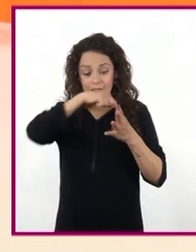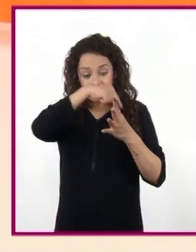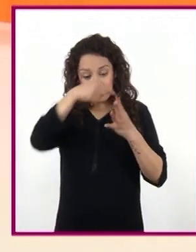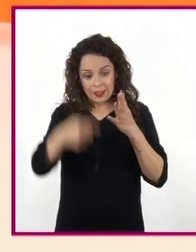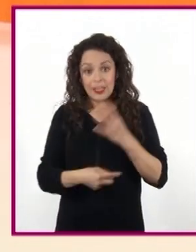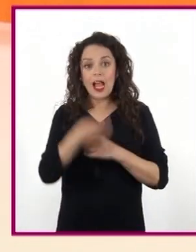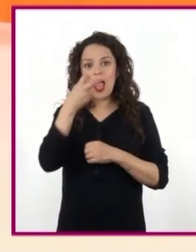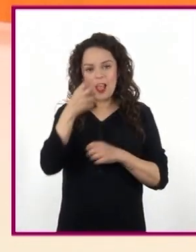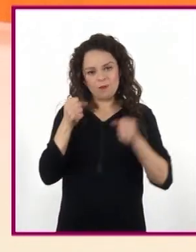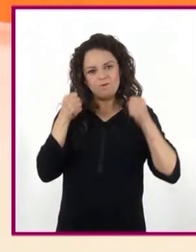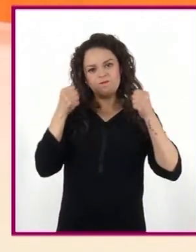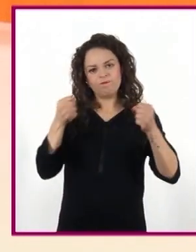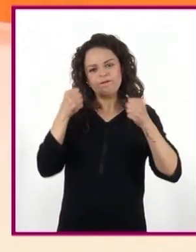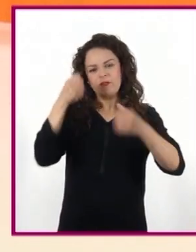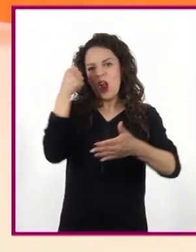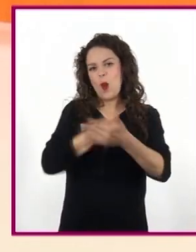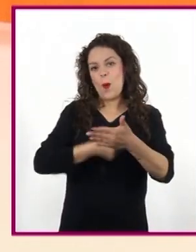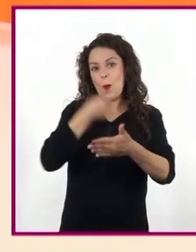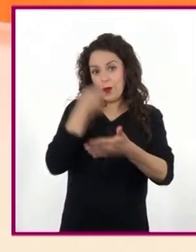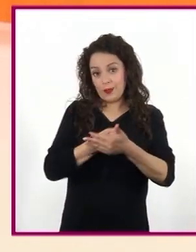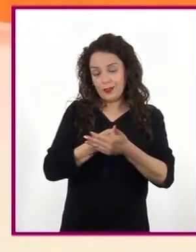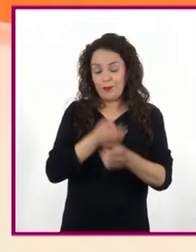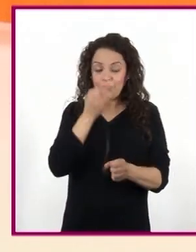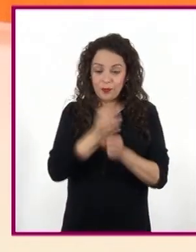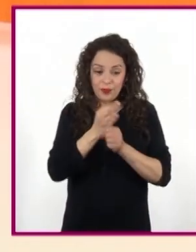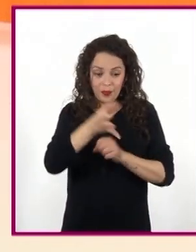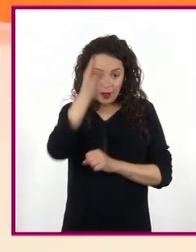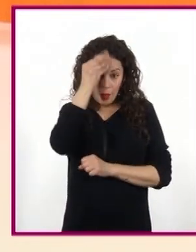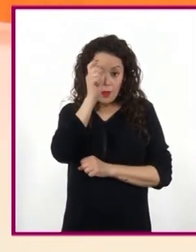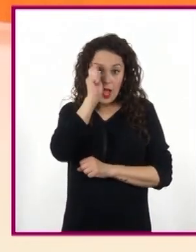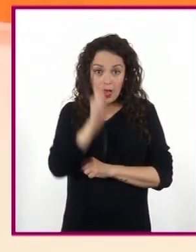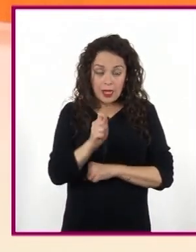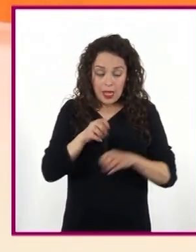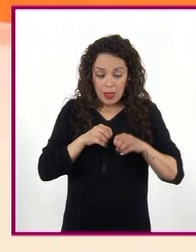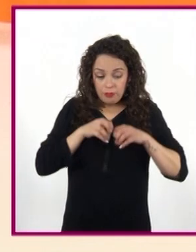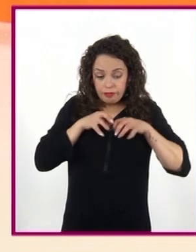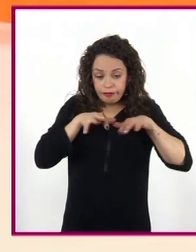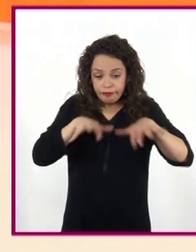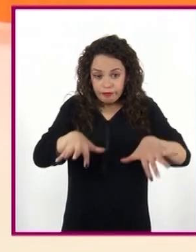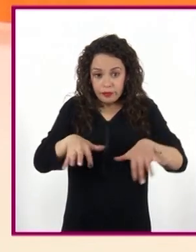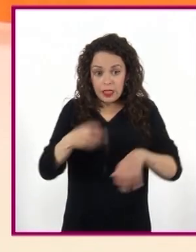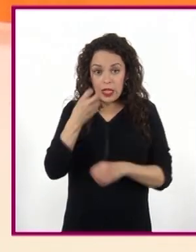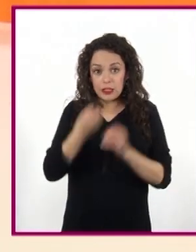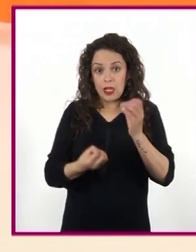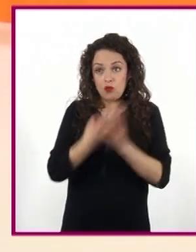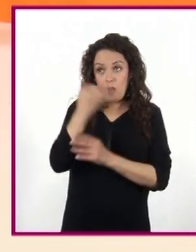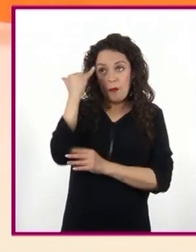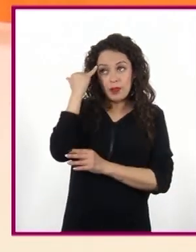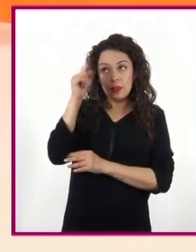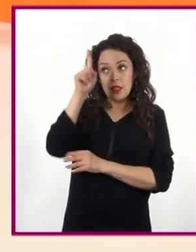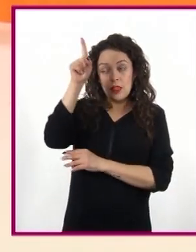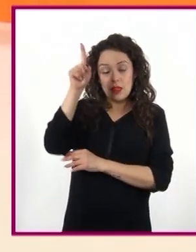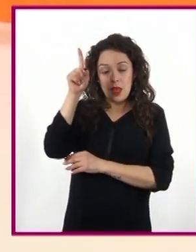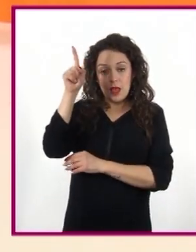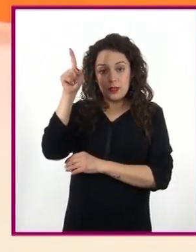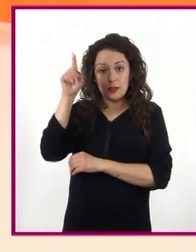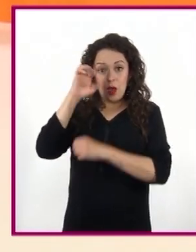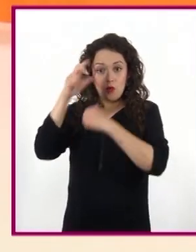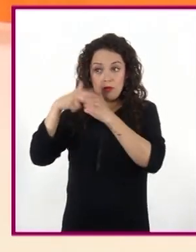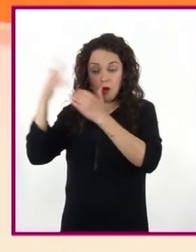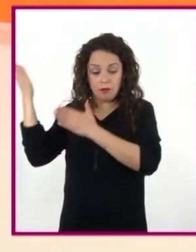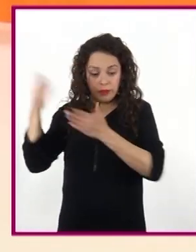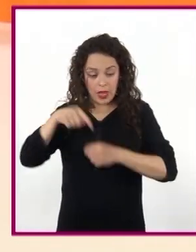esta sesión aprendimos que la difusión de las ideas ilustradas en la Nueva España trajo consigo una